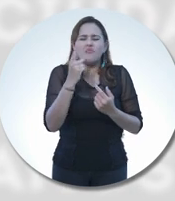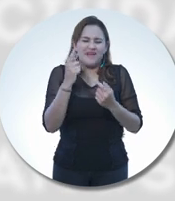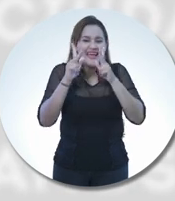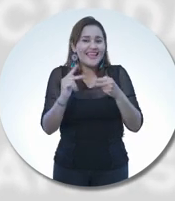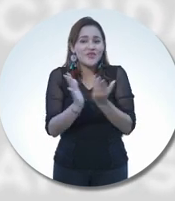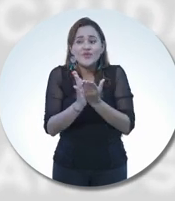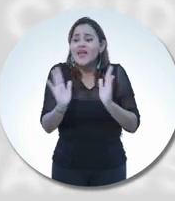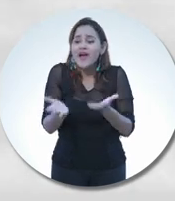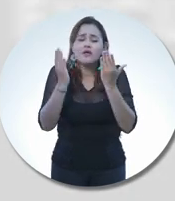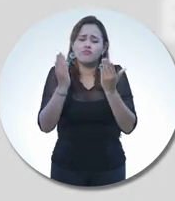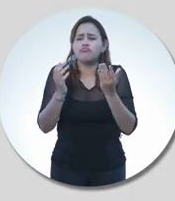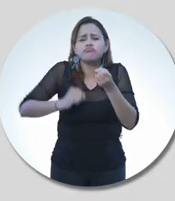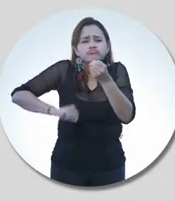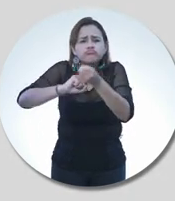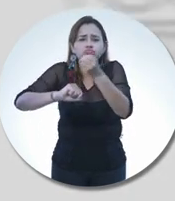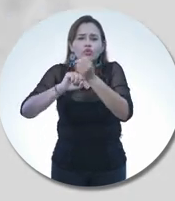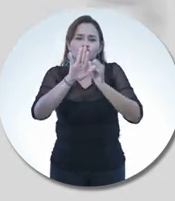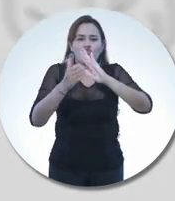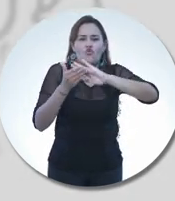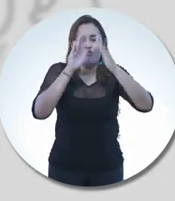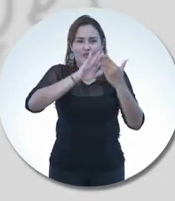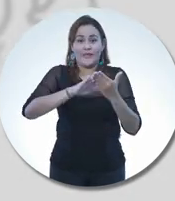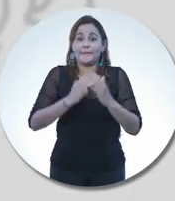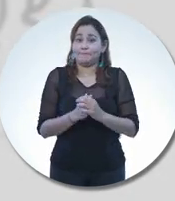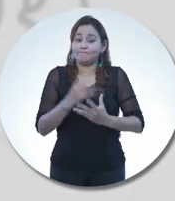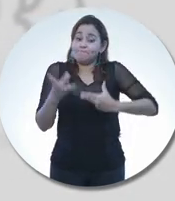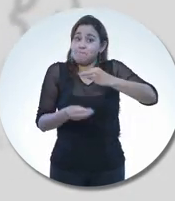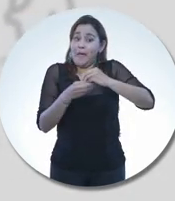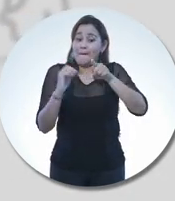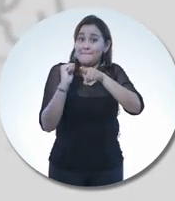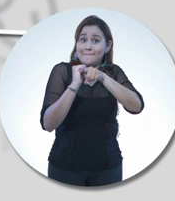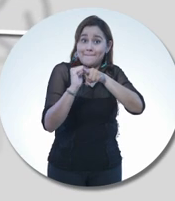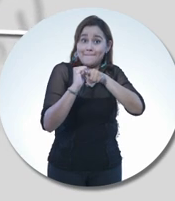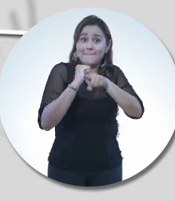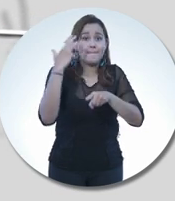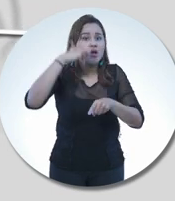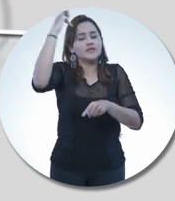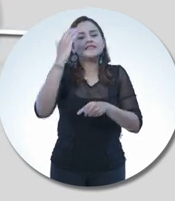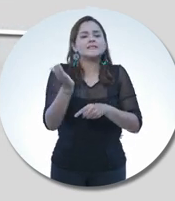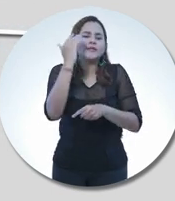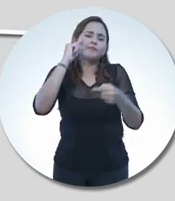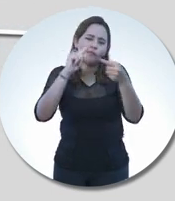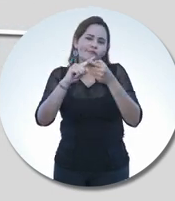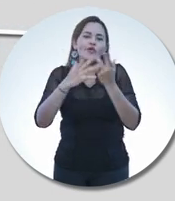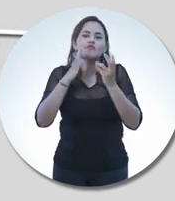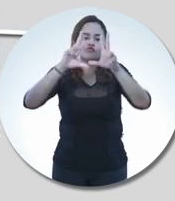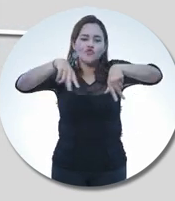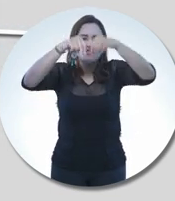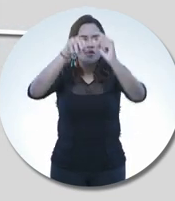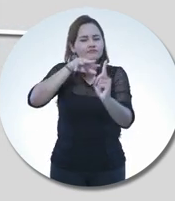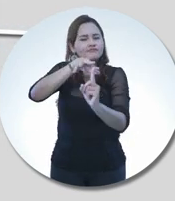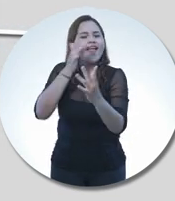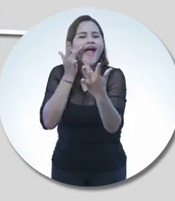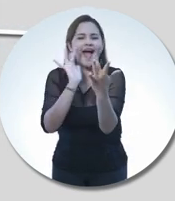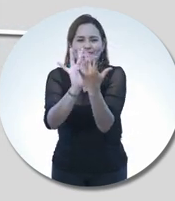beneficio de las comunidades las prácticas profesionales son otro frente impacto social y pertinencia en el entorno